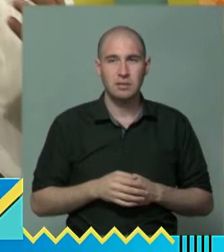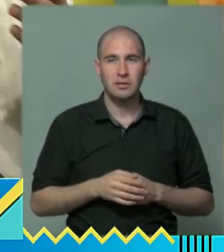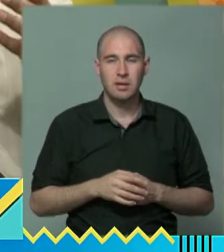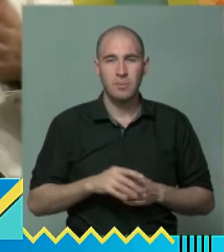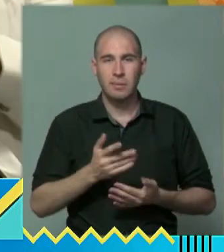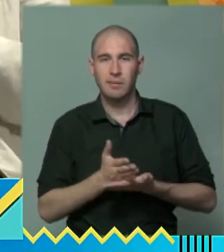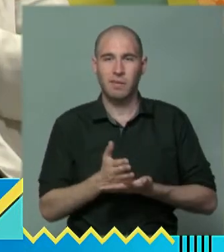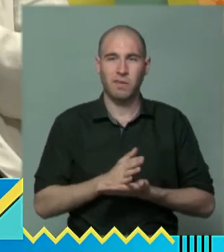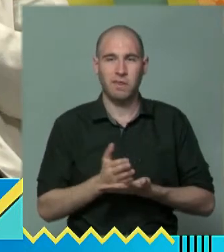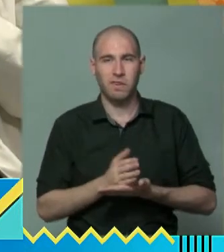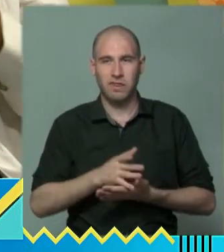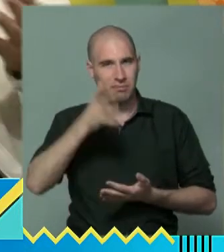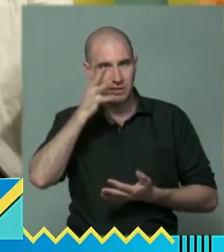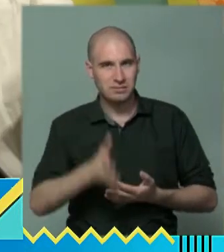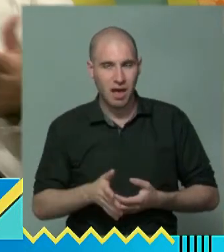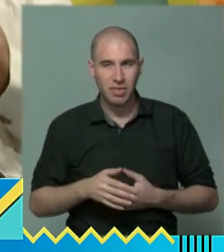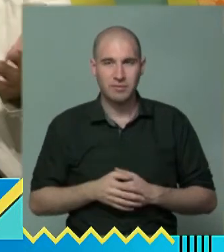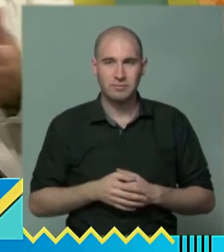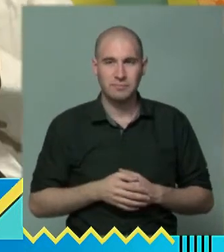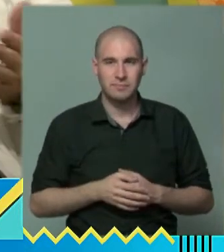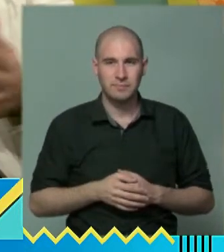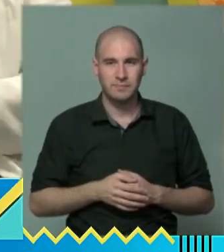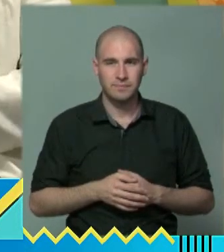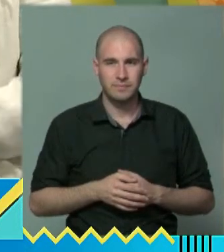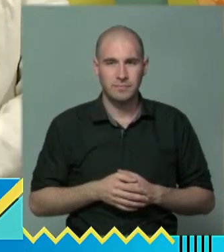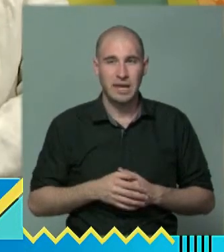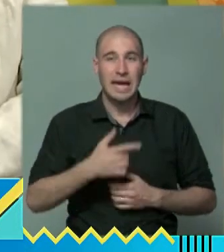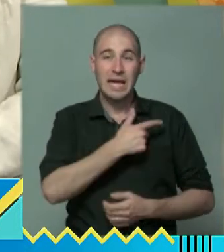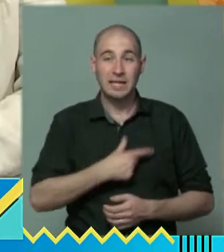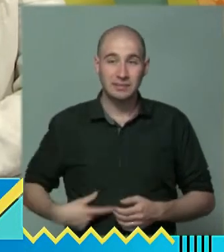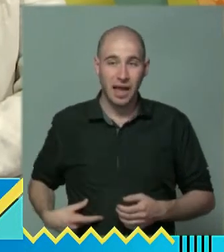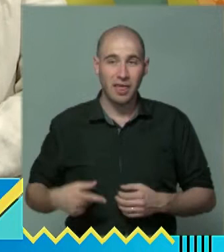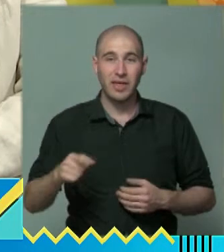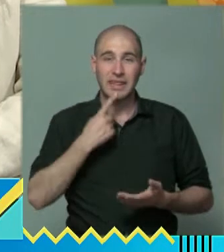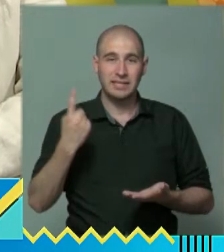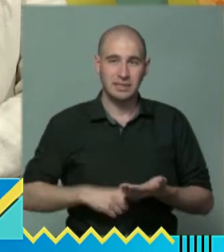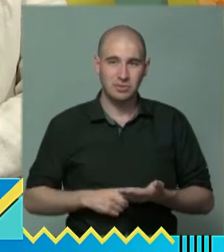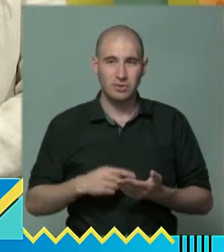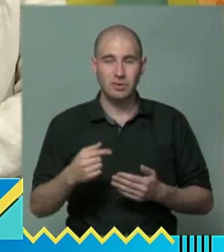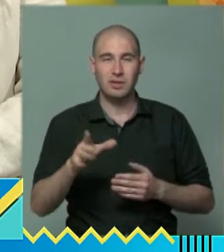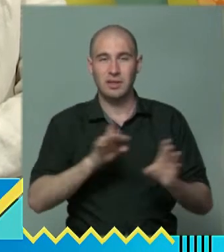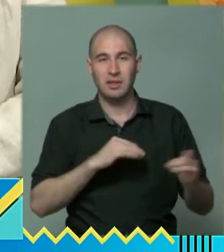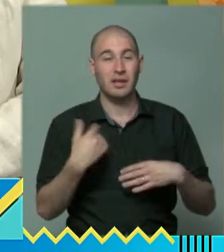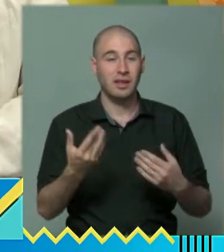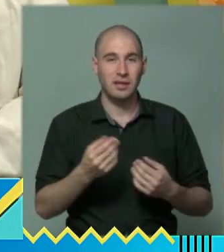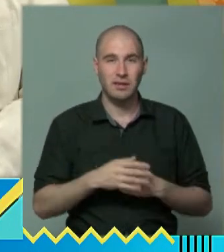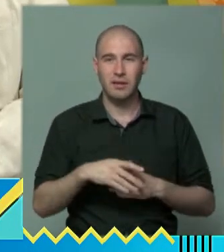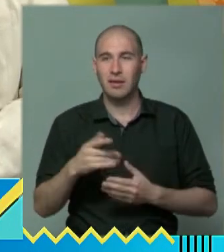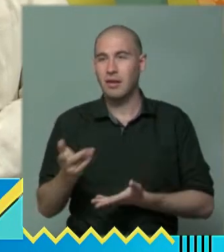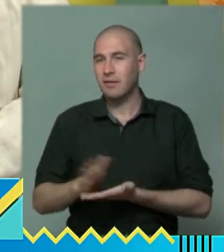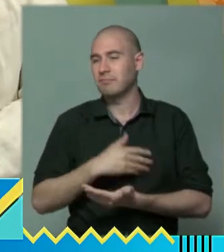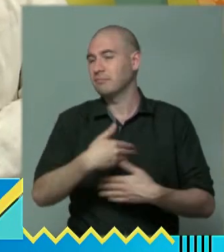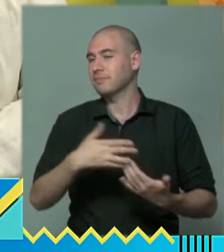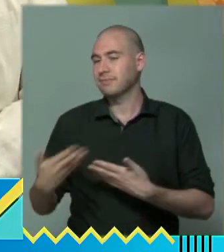la ambigüedad es muy grande, permite que el Estado tome la decisión para el lado que quiera. Claro, mayor discrecionalidad.